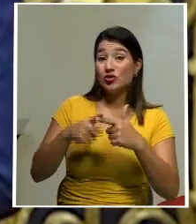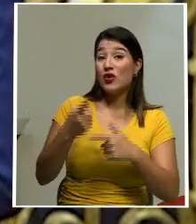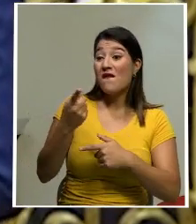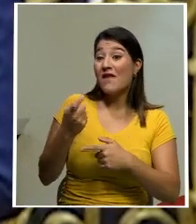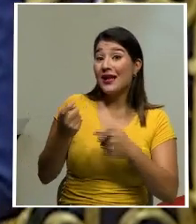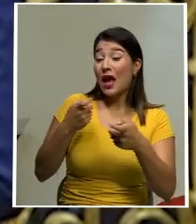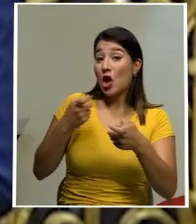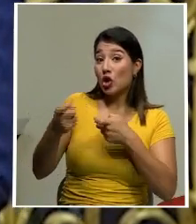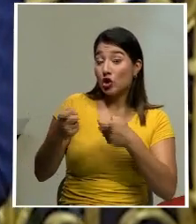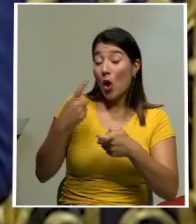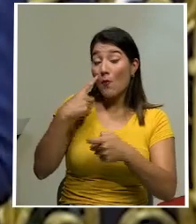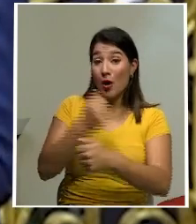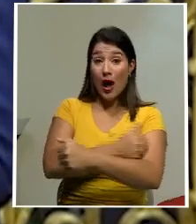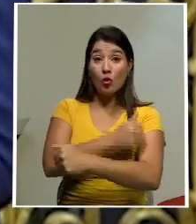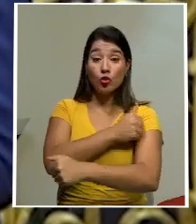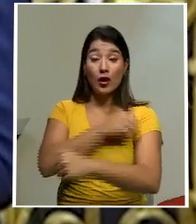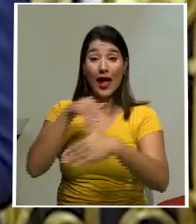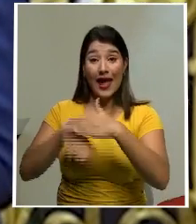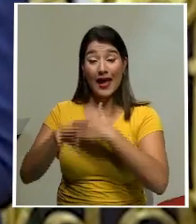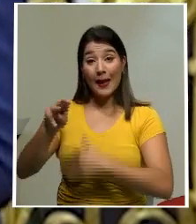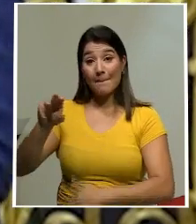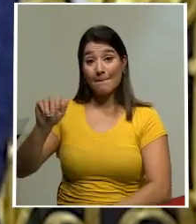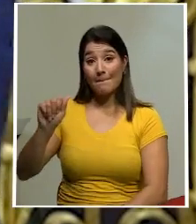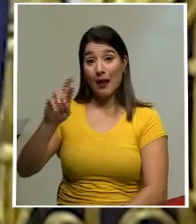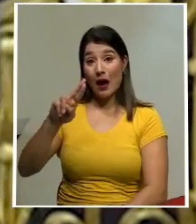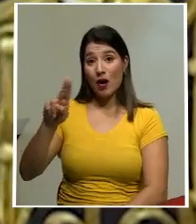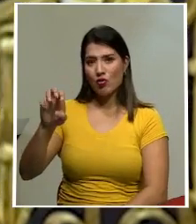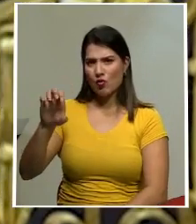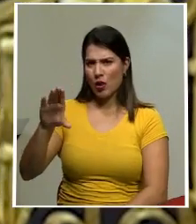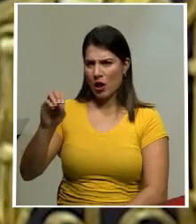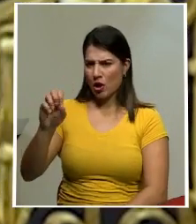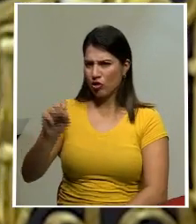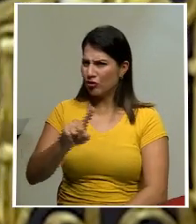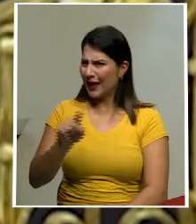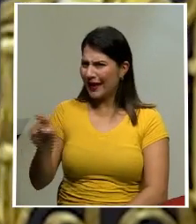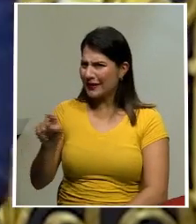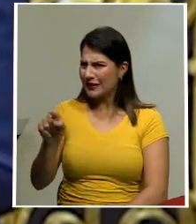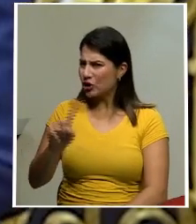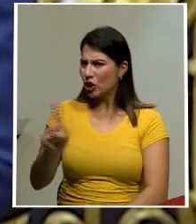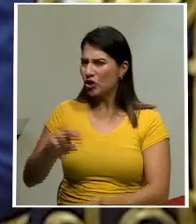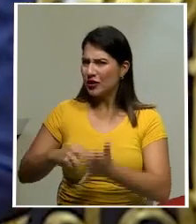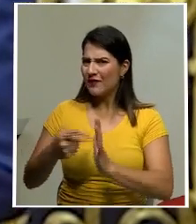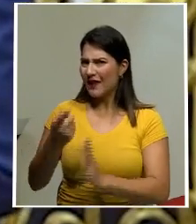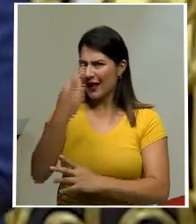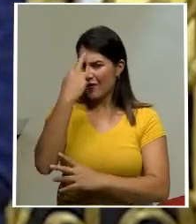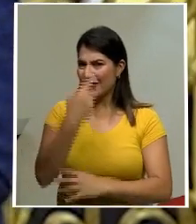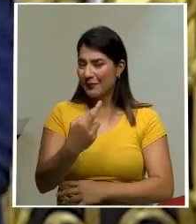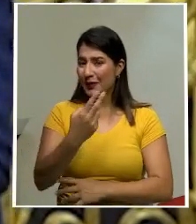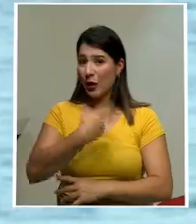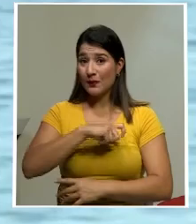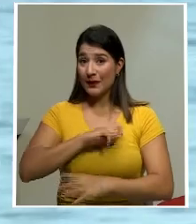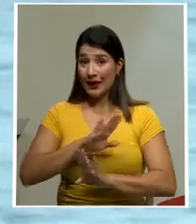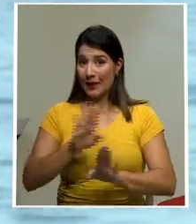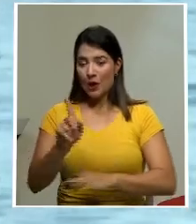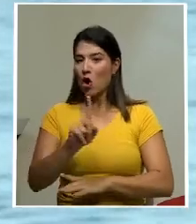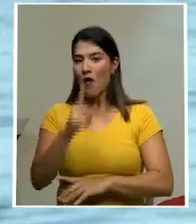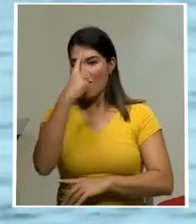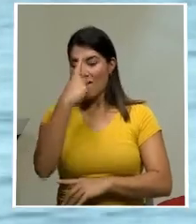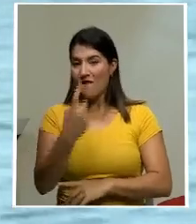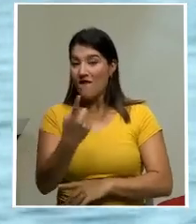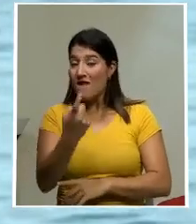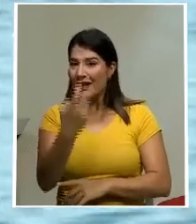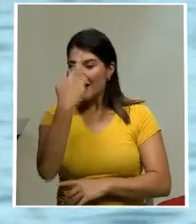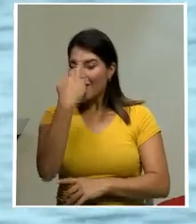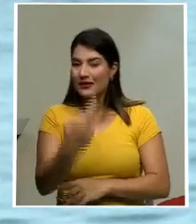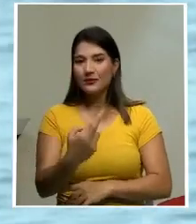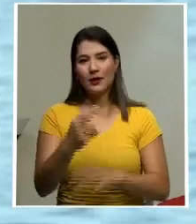las autoridades marroquíes no es algo que represente una falta de respeto hacia España, sino también hacia el conjunto de la Unión Europea. El Frente Polisario